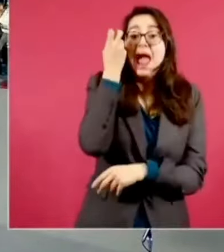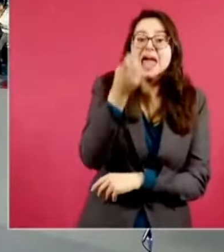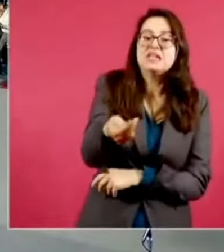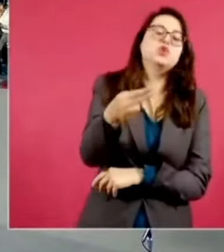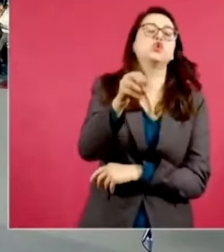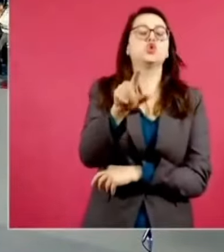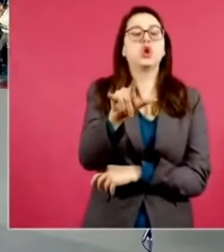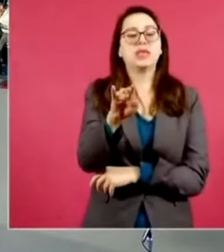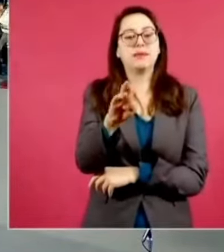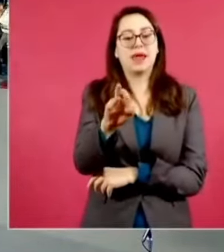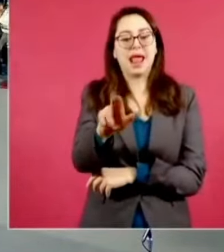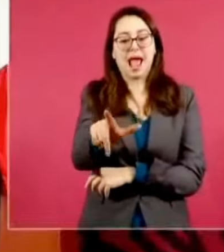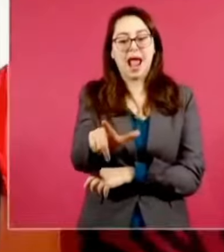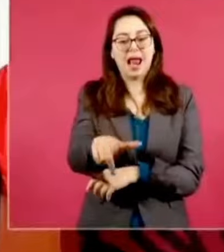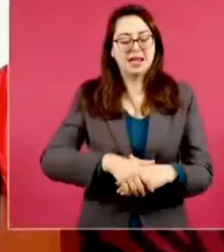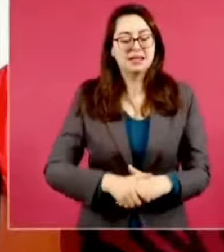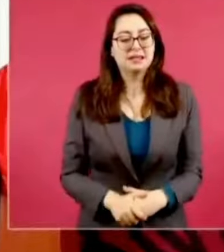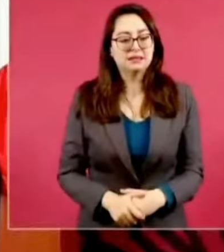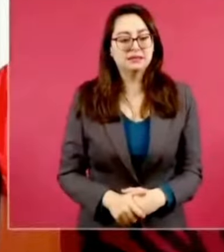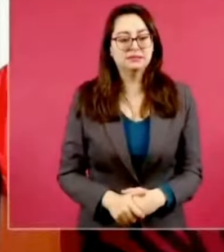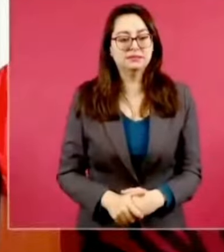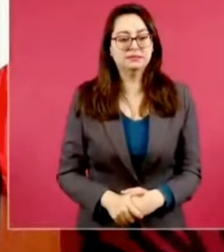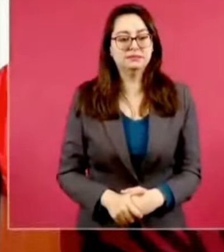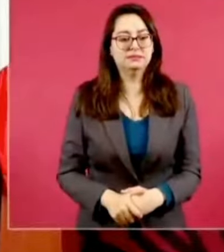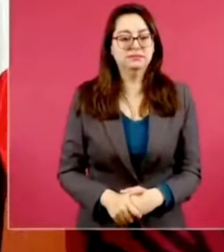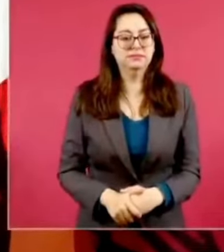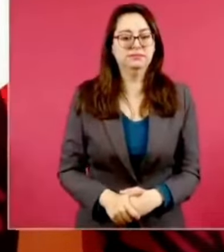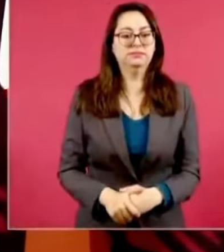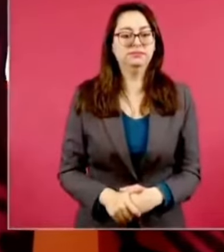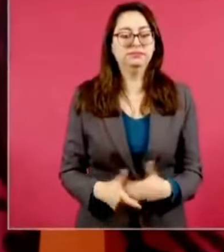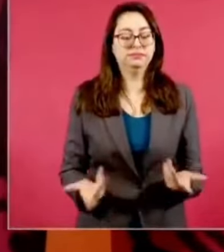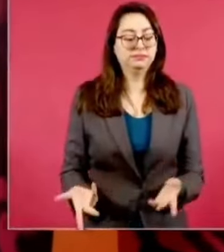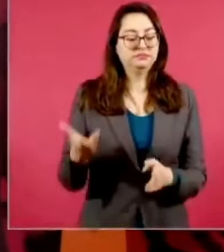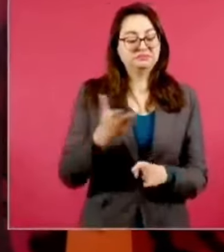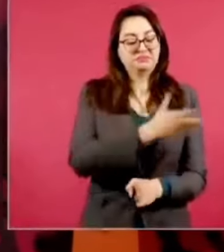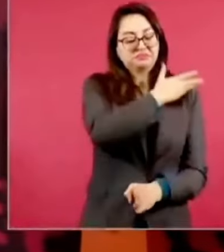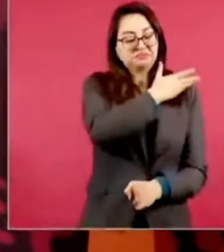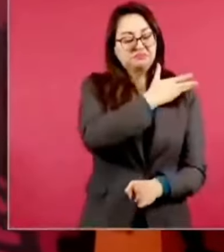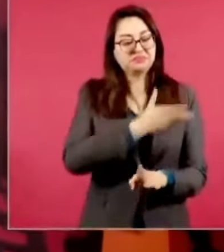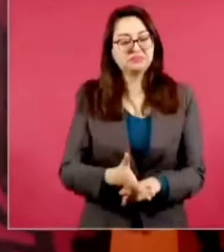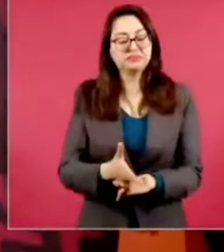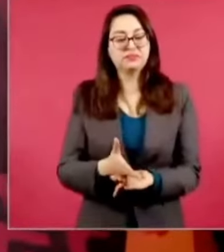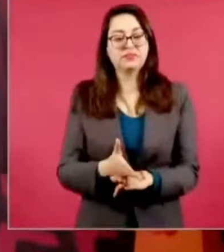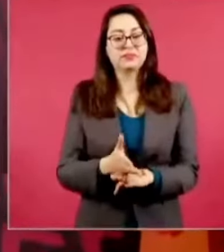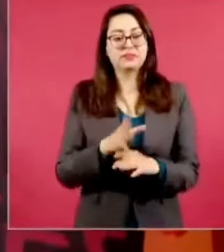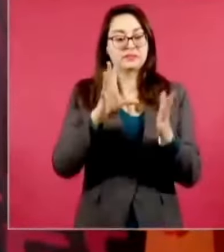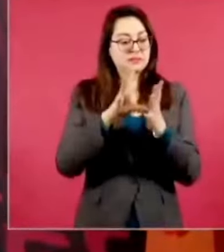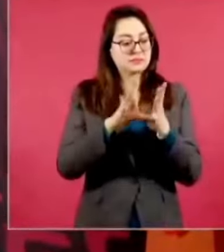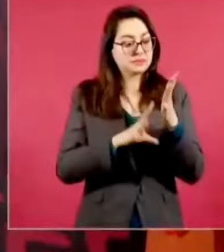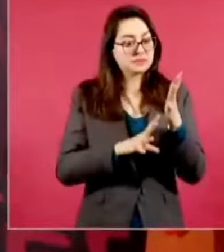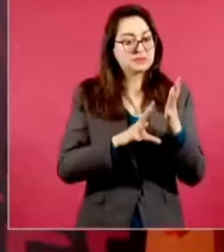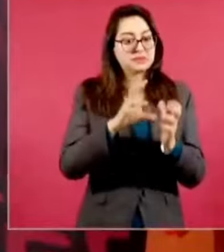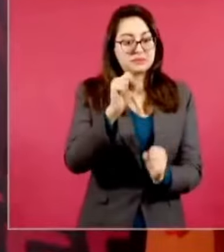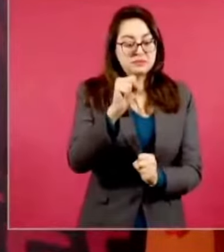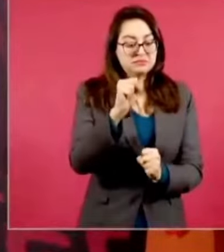Nunca, repito, en los 36 años de dominio oligárquico se reformaron los artículos de la Constitución,